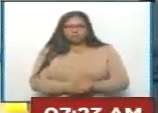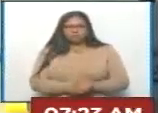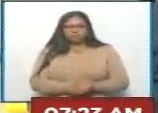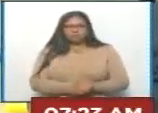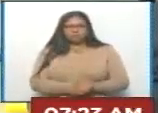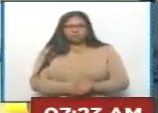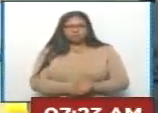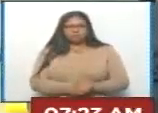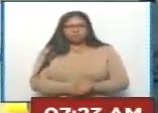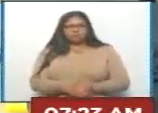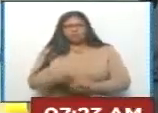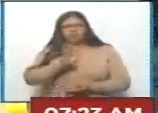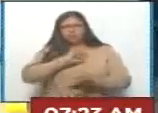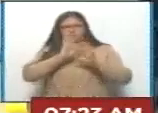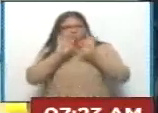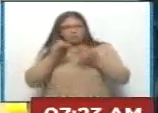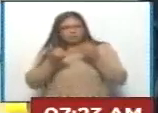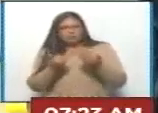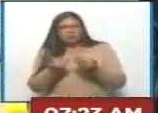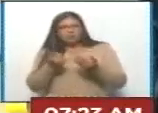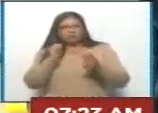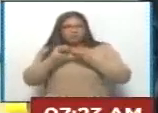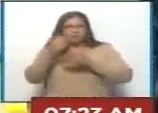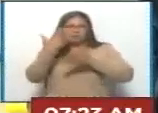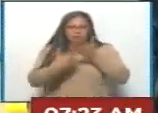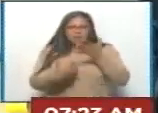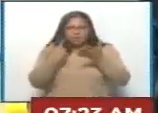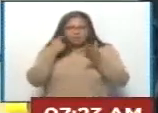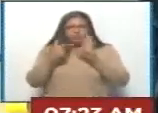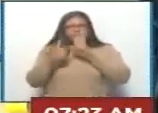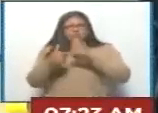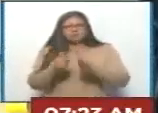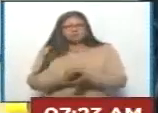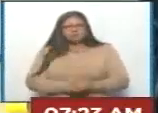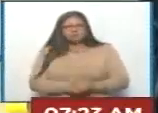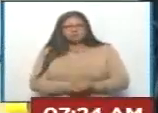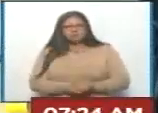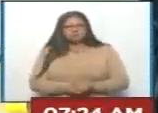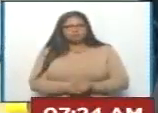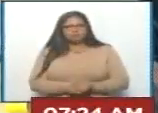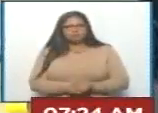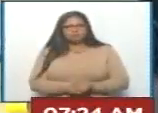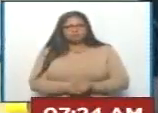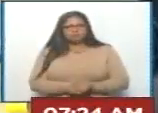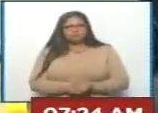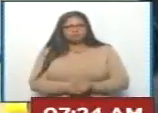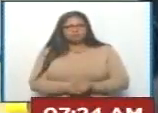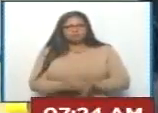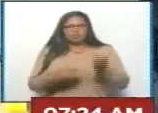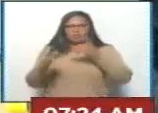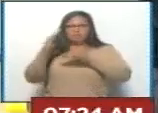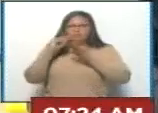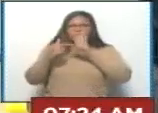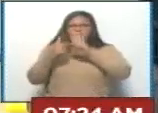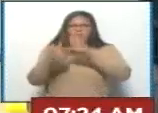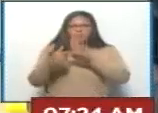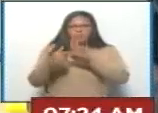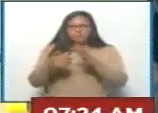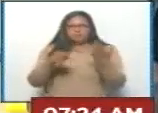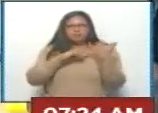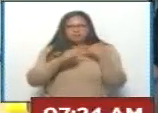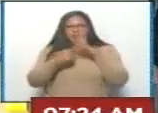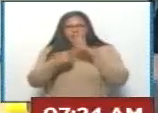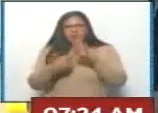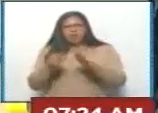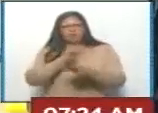y en rechazo, en los términos más categóricos, de la presencia del altísimo representante de una potencia imperial que